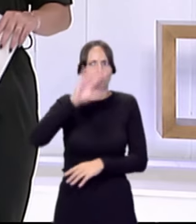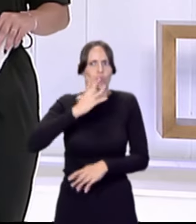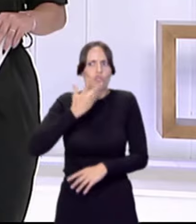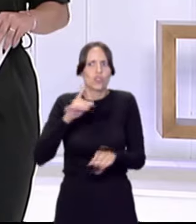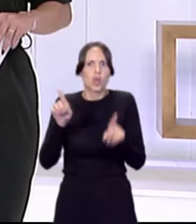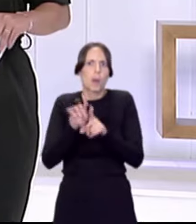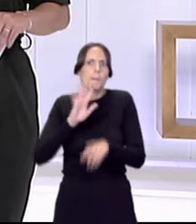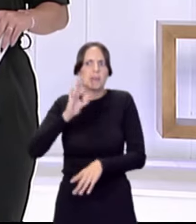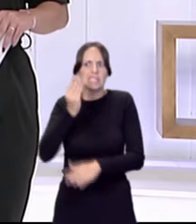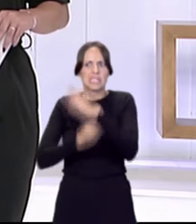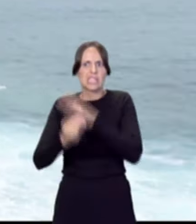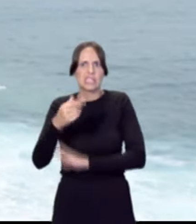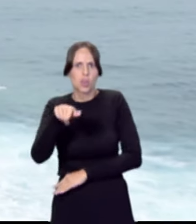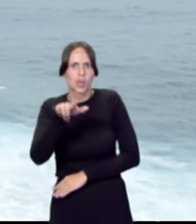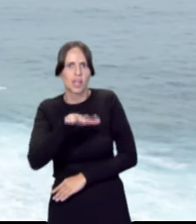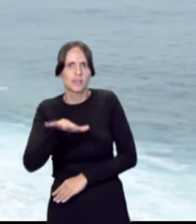Escucha.